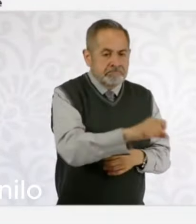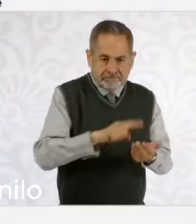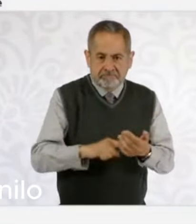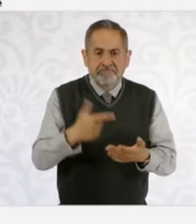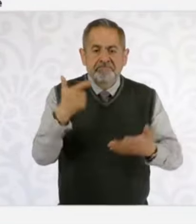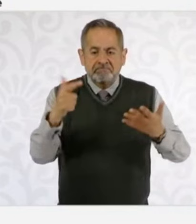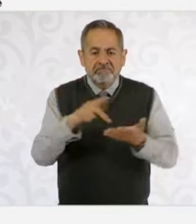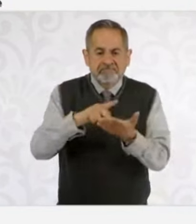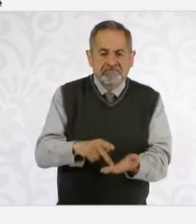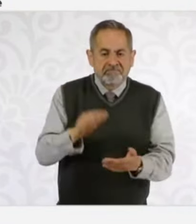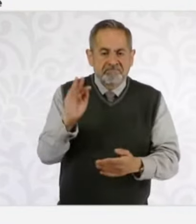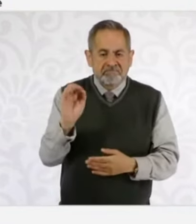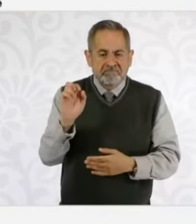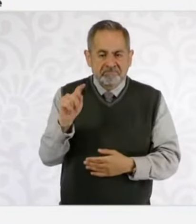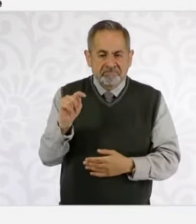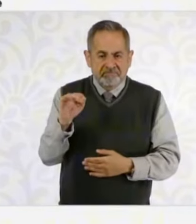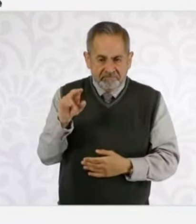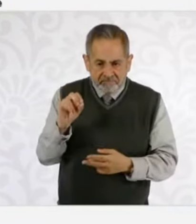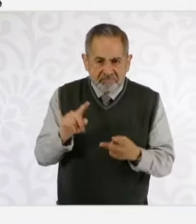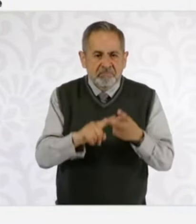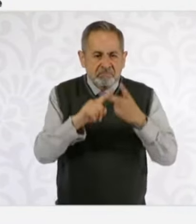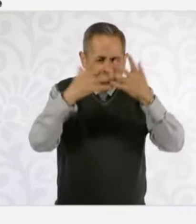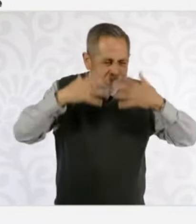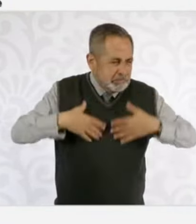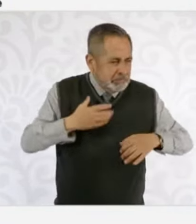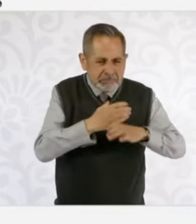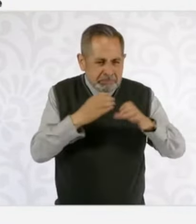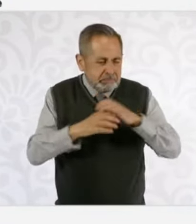de fentanilo, así como equipo táctico.